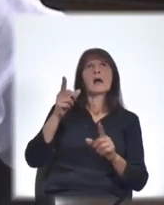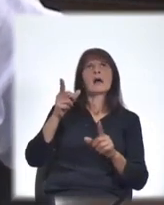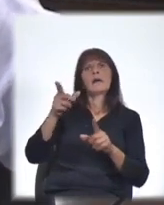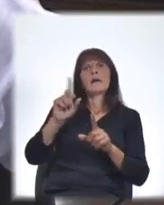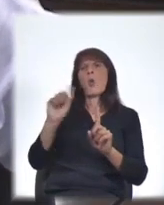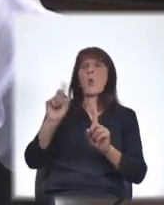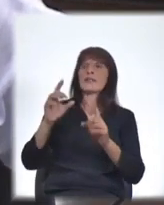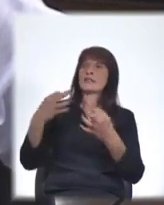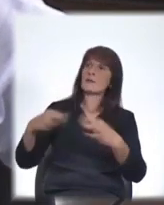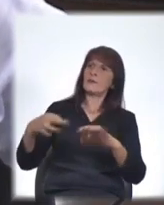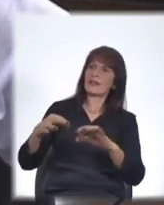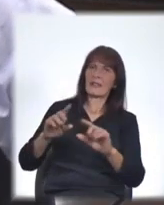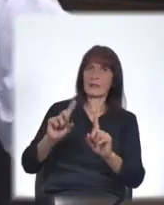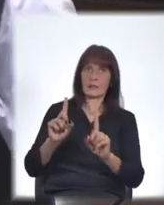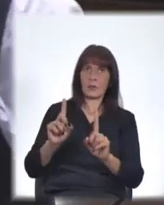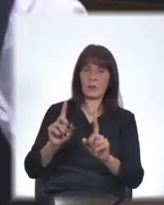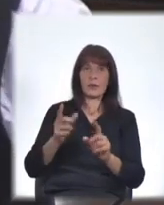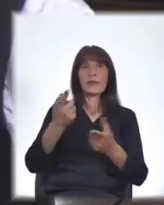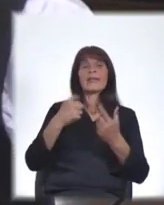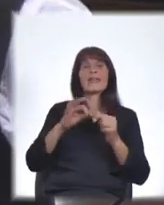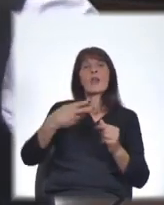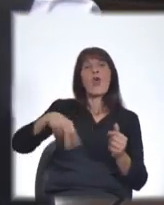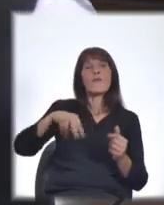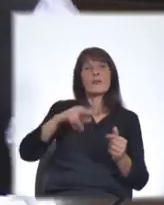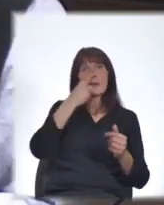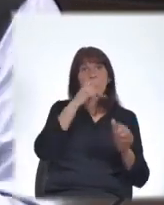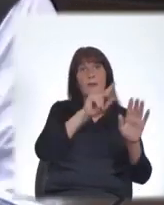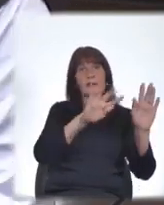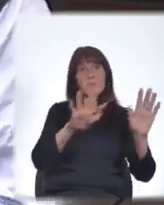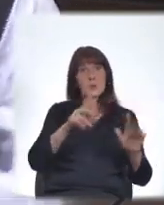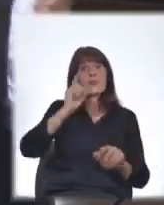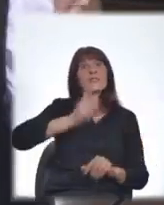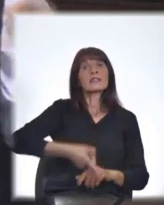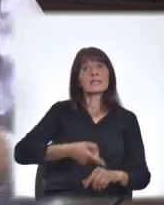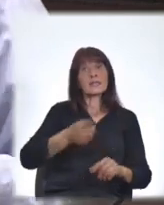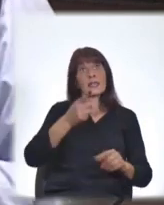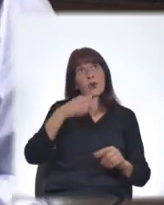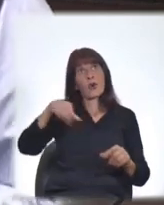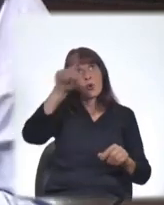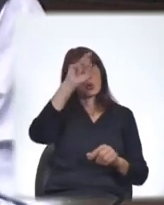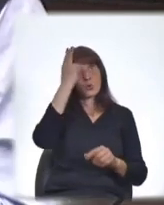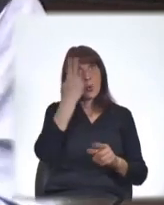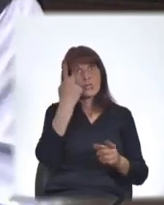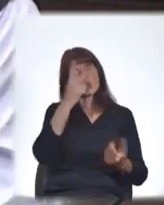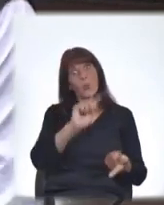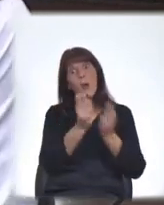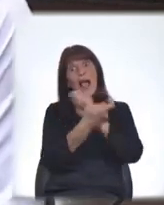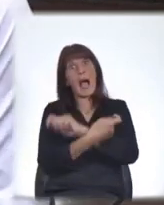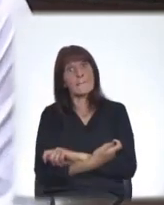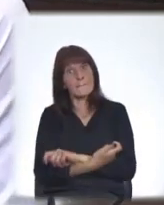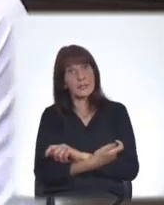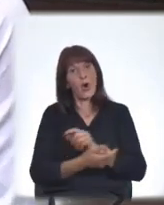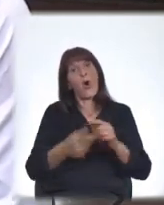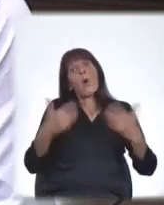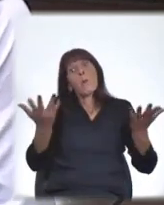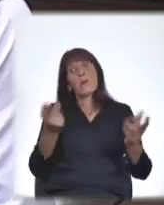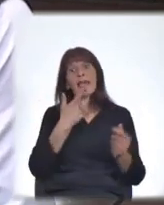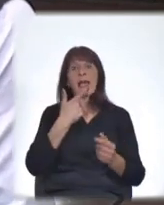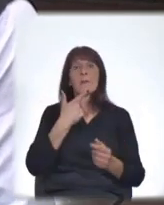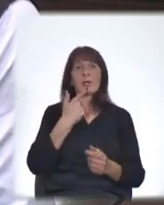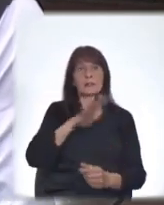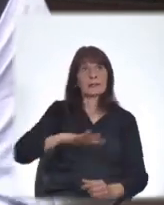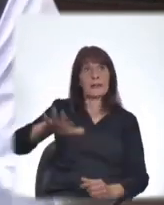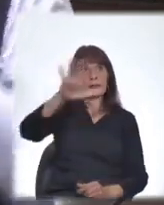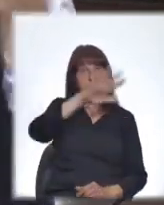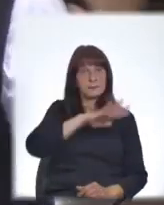muy cierto, señor presidente, y es que en noviembre del 19 los ciudadanos decidieron un cambio en la orientación de las conducciones de las políticas